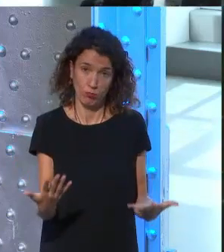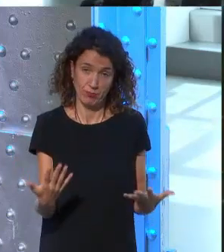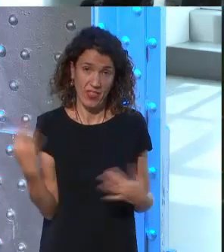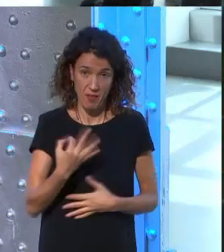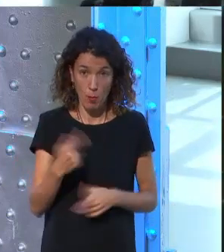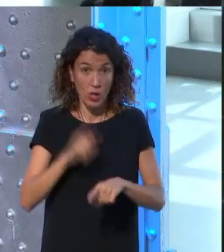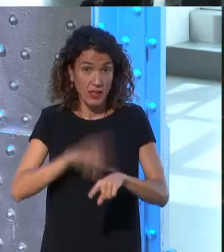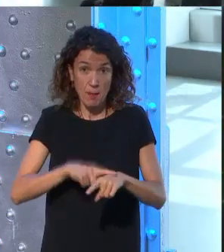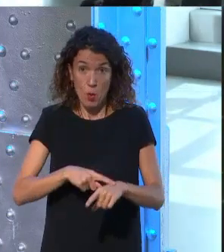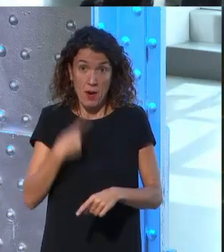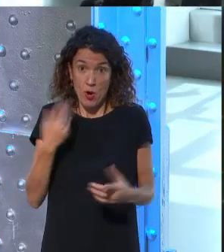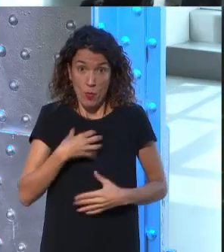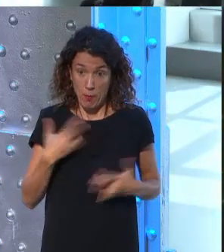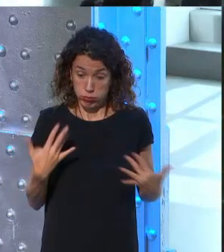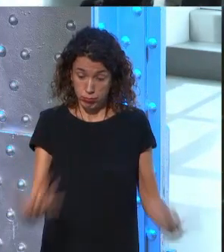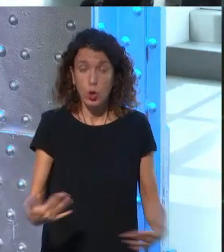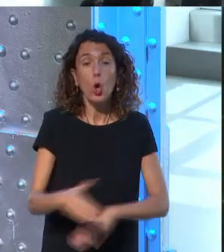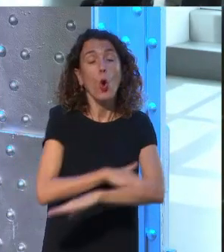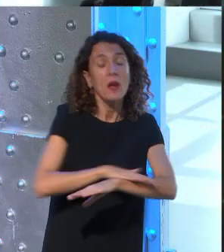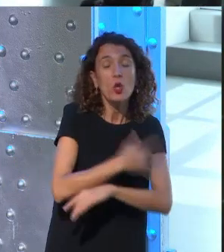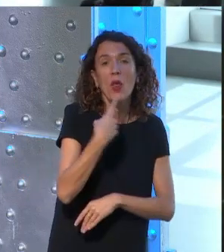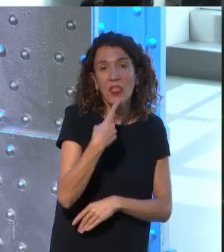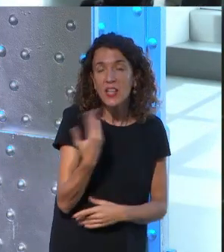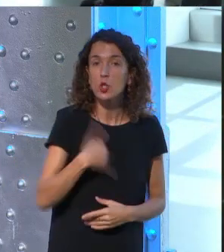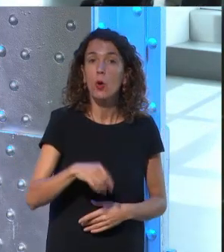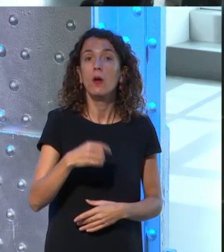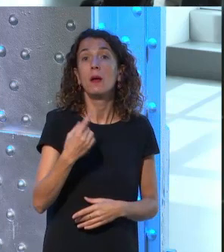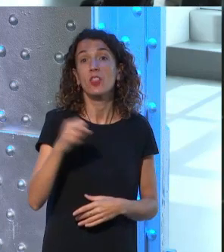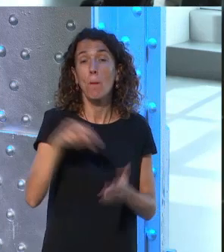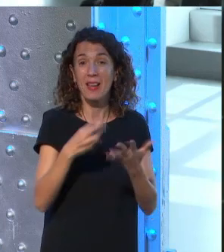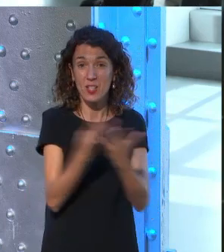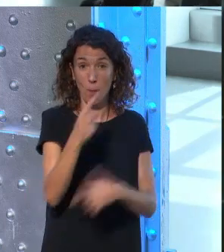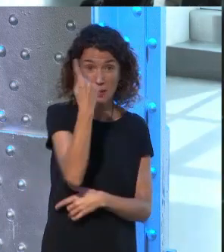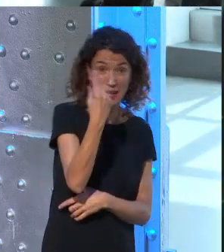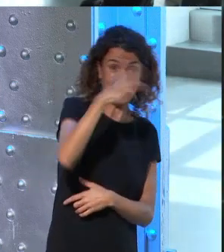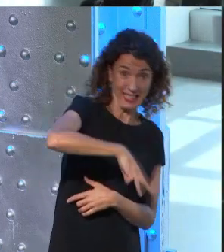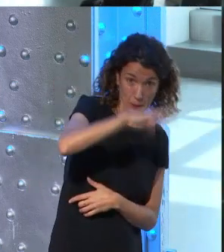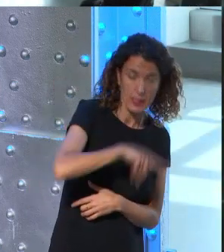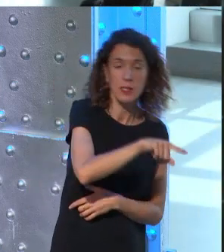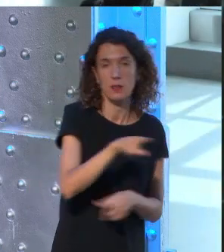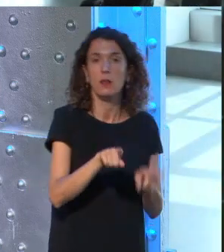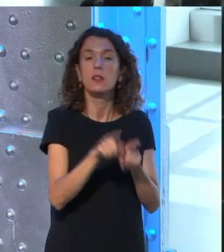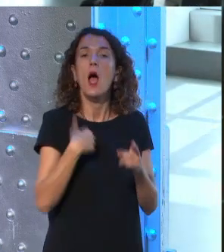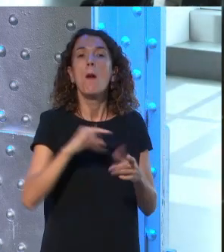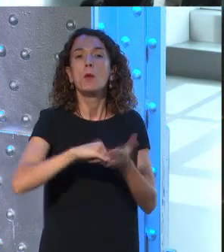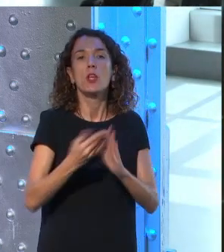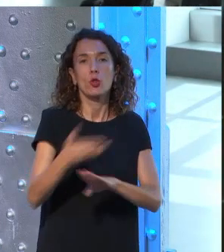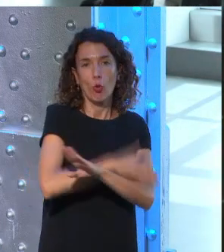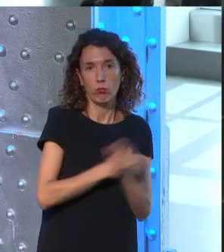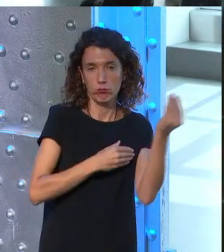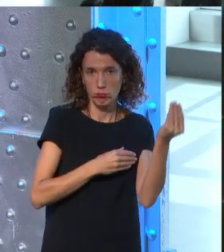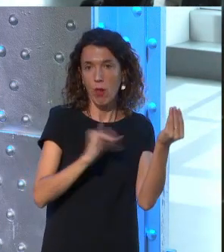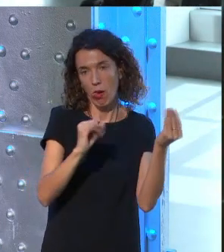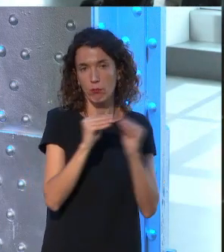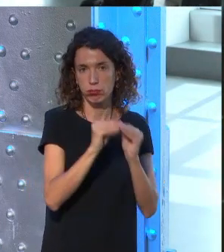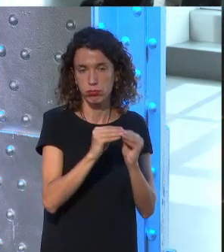Porque no hay tiempo que perder. El gobierno ha dicho que en el primer trimestre del 2018 estaría ya elaborado el anteproyecto de ley.